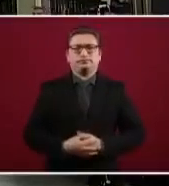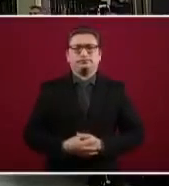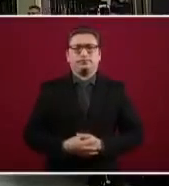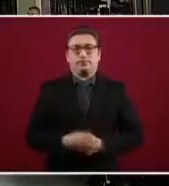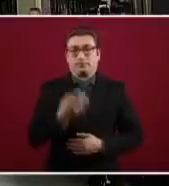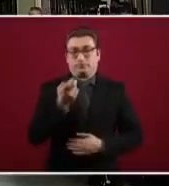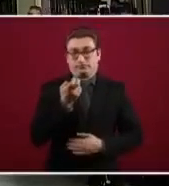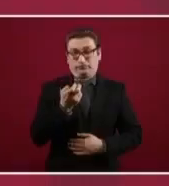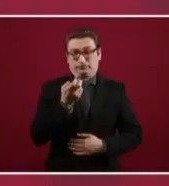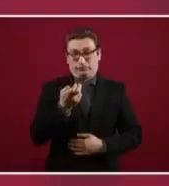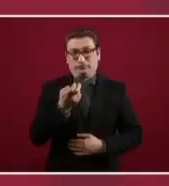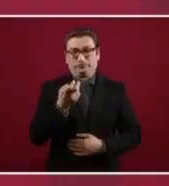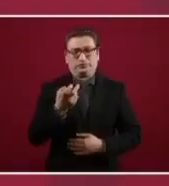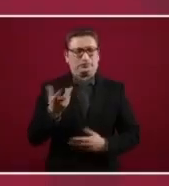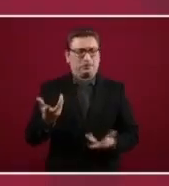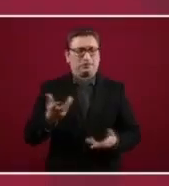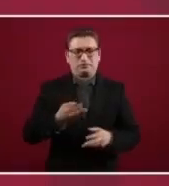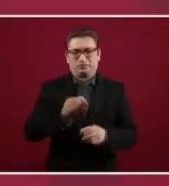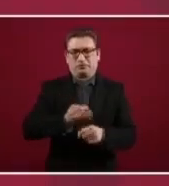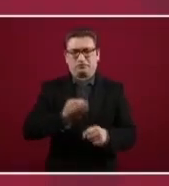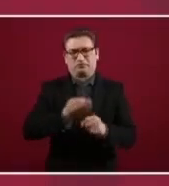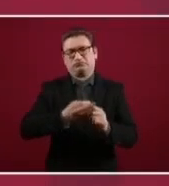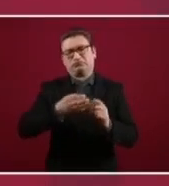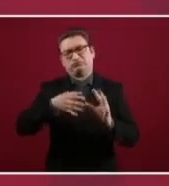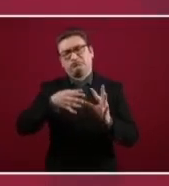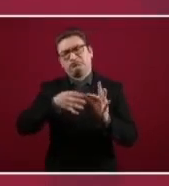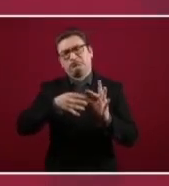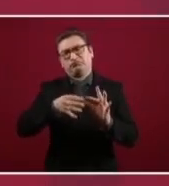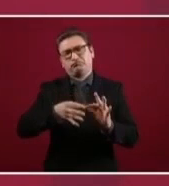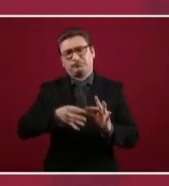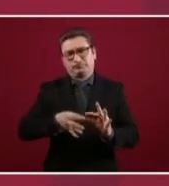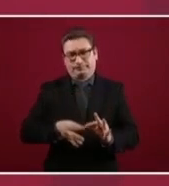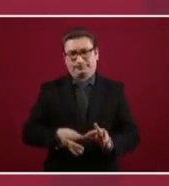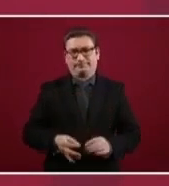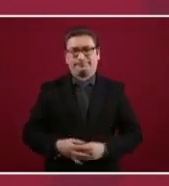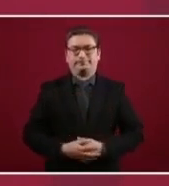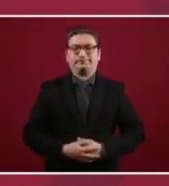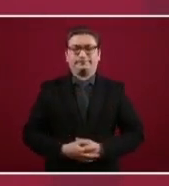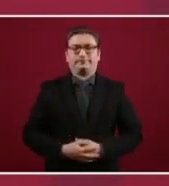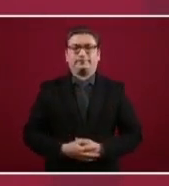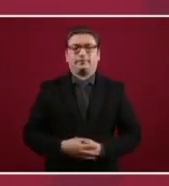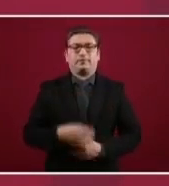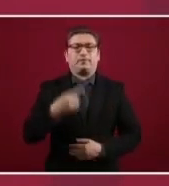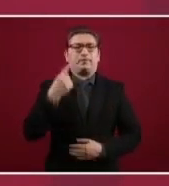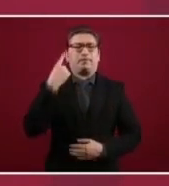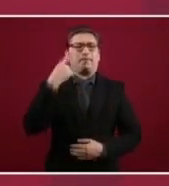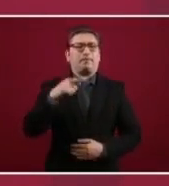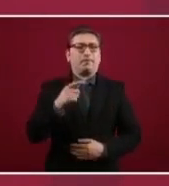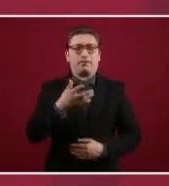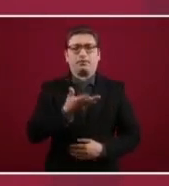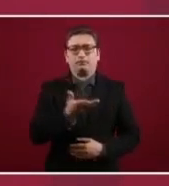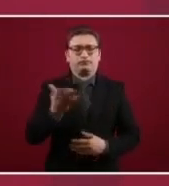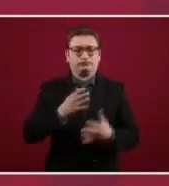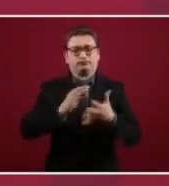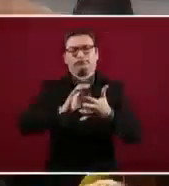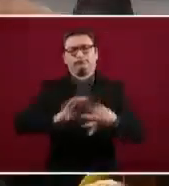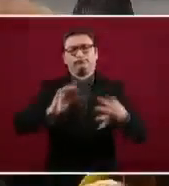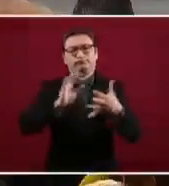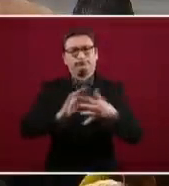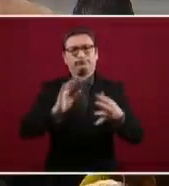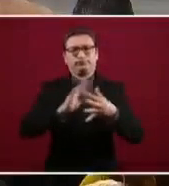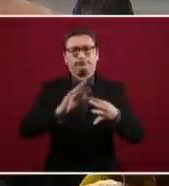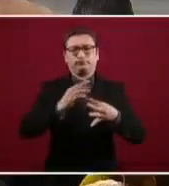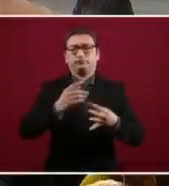por eso vamos a dedicar un espacio que se exponga